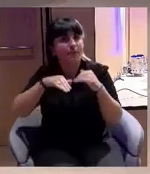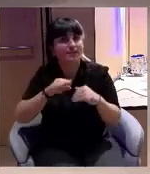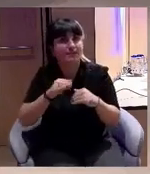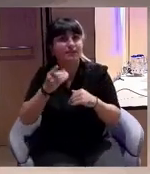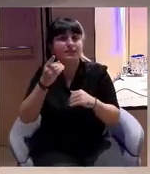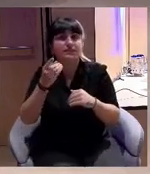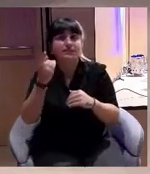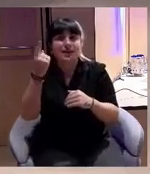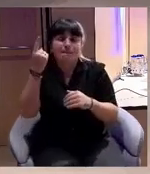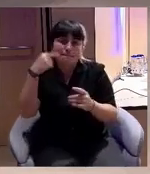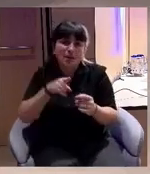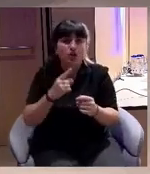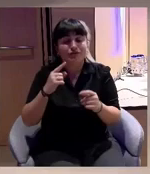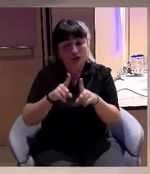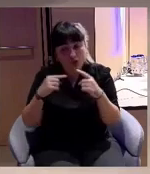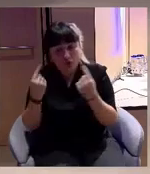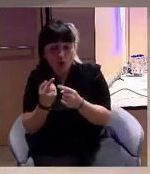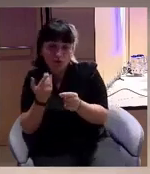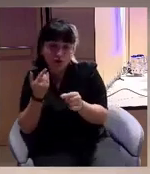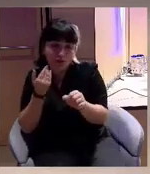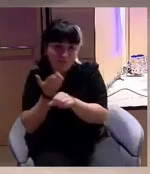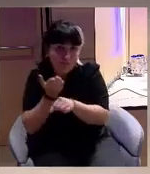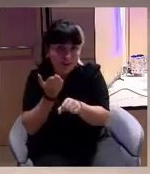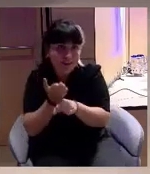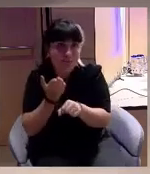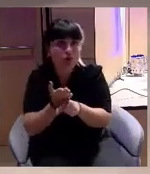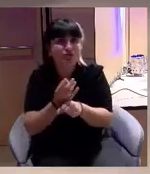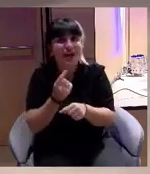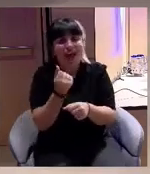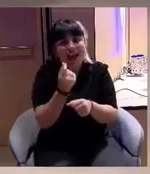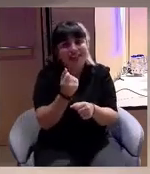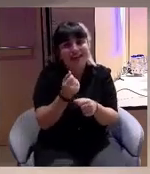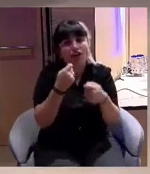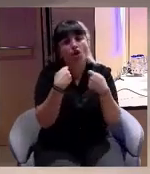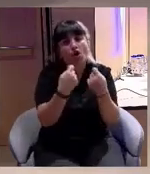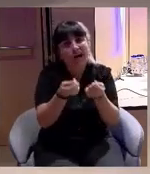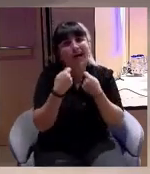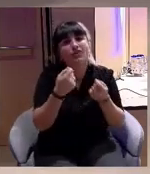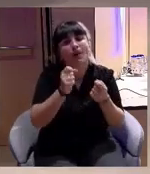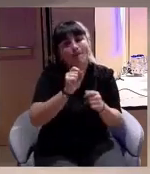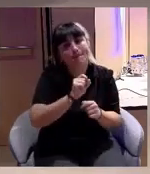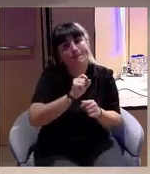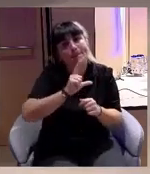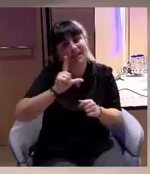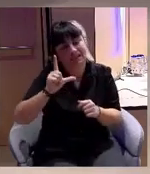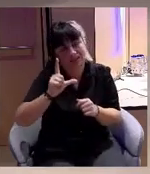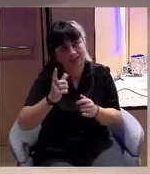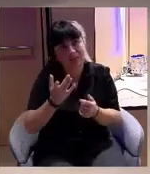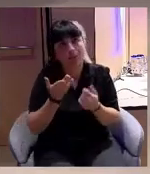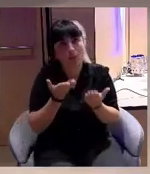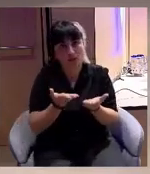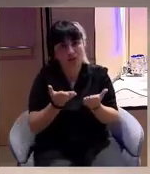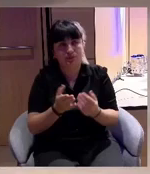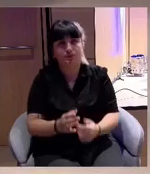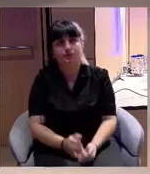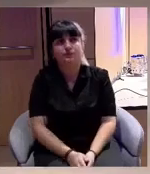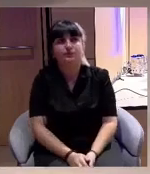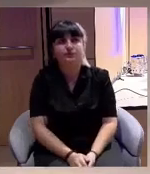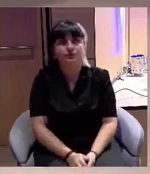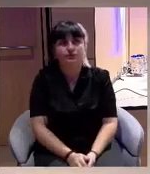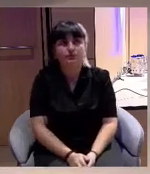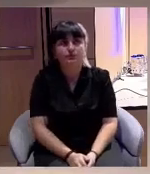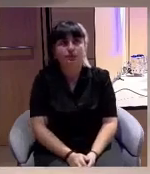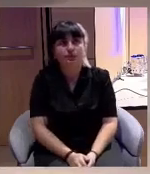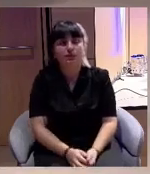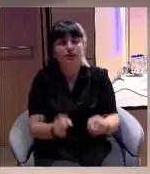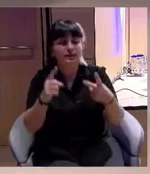costos que claramente eh parece orientado a perjudicar la generación de información mucho más que a desarrollarla